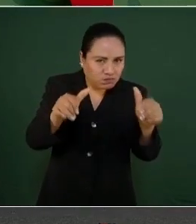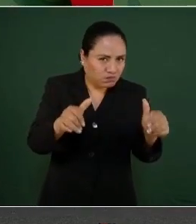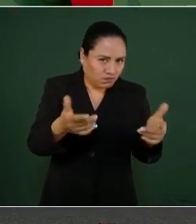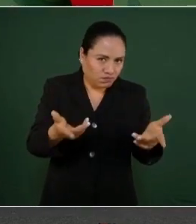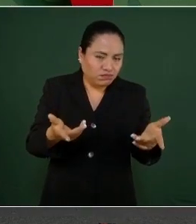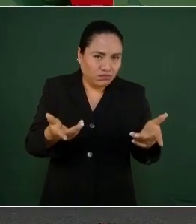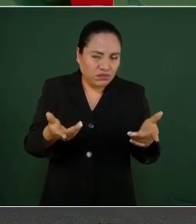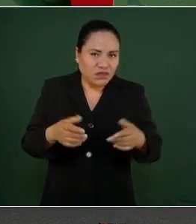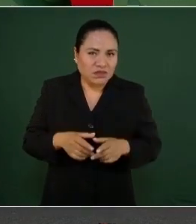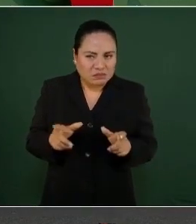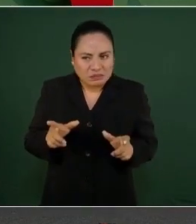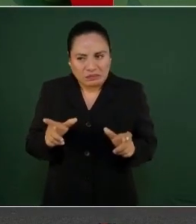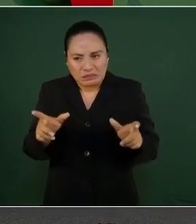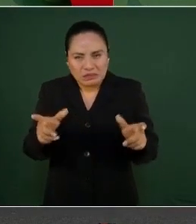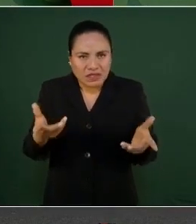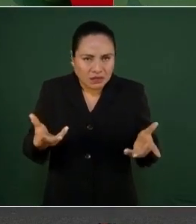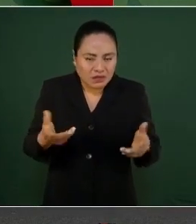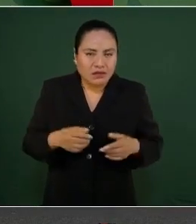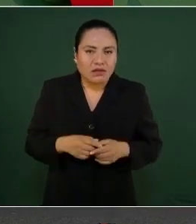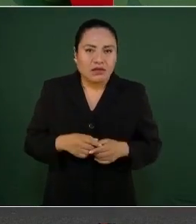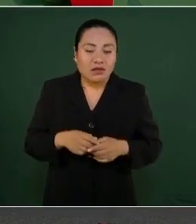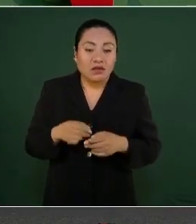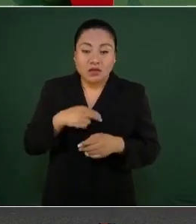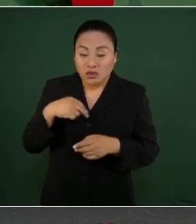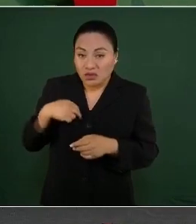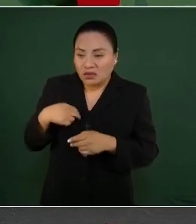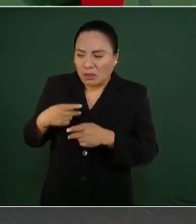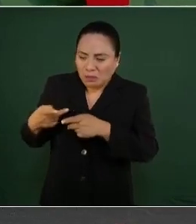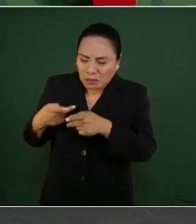que hemos aplicado,